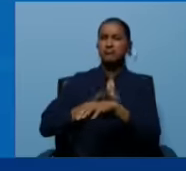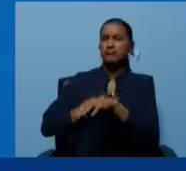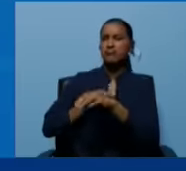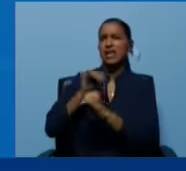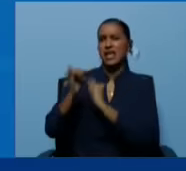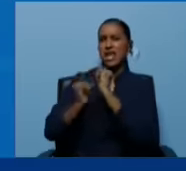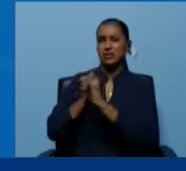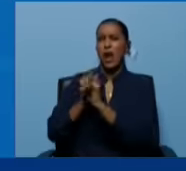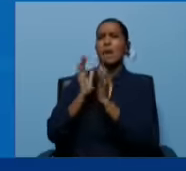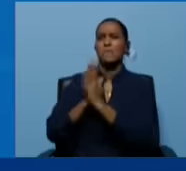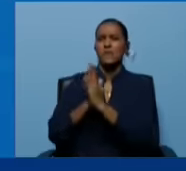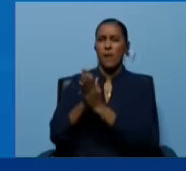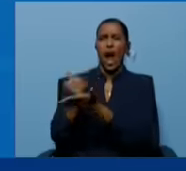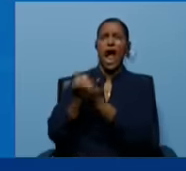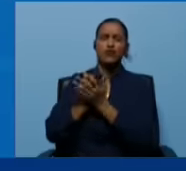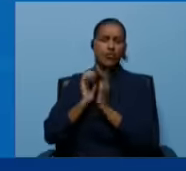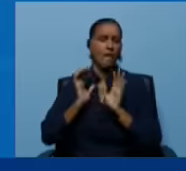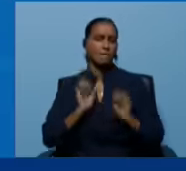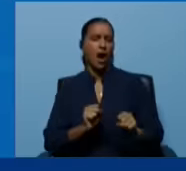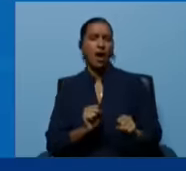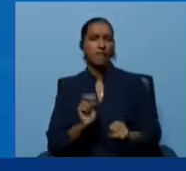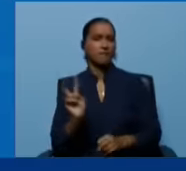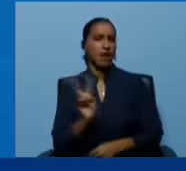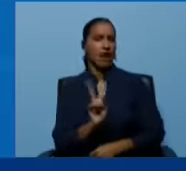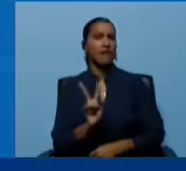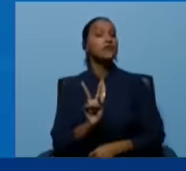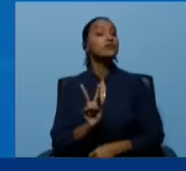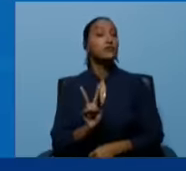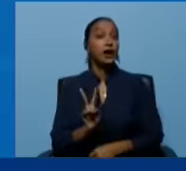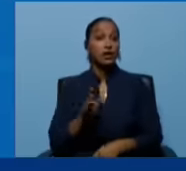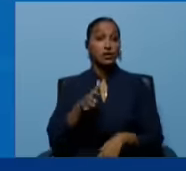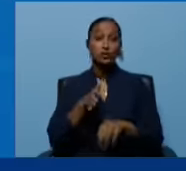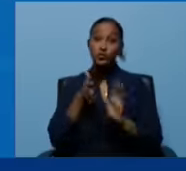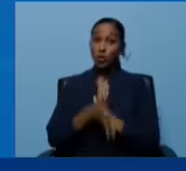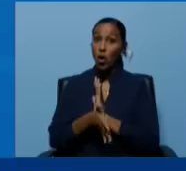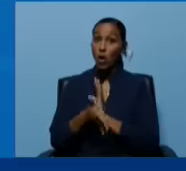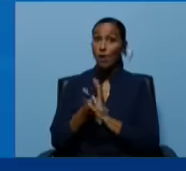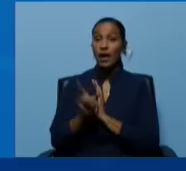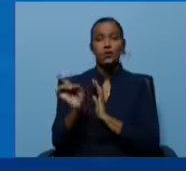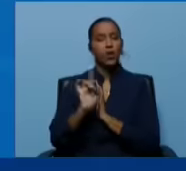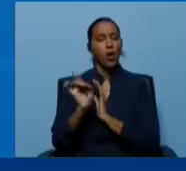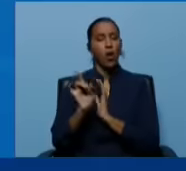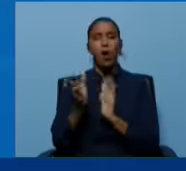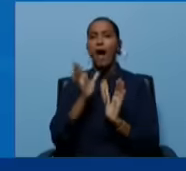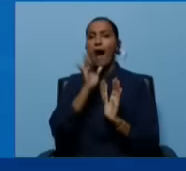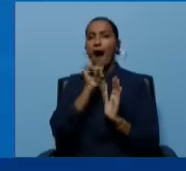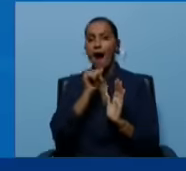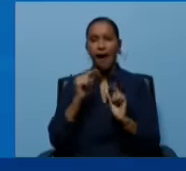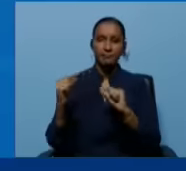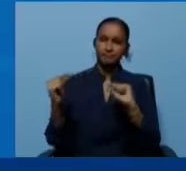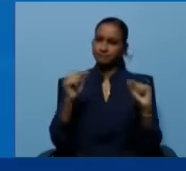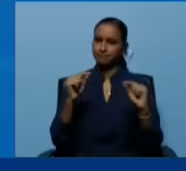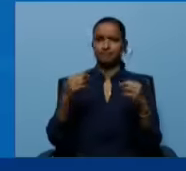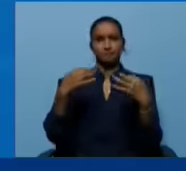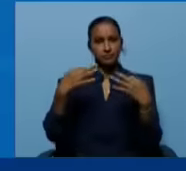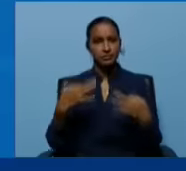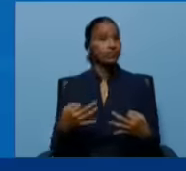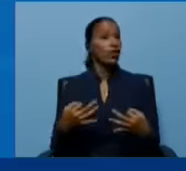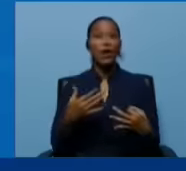Una intervención por toda la línea, no una intervención diplomática, una intervención